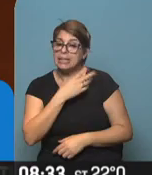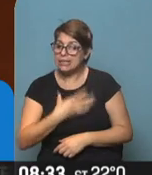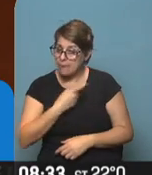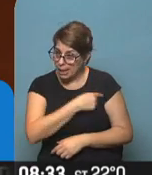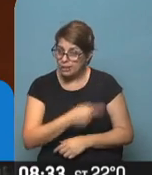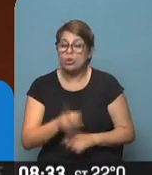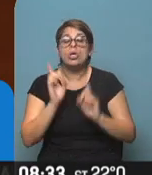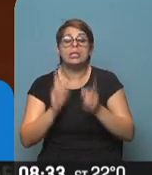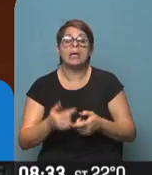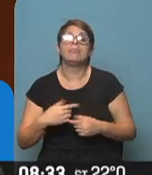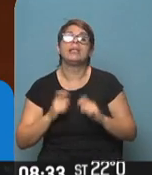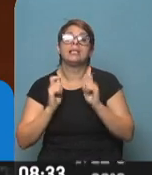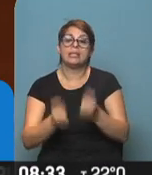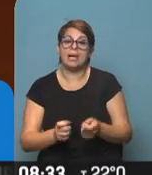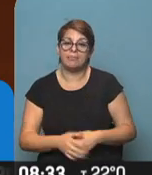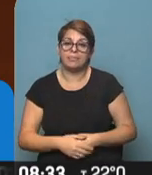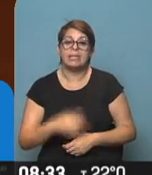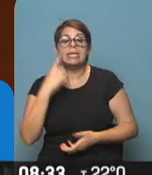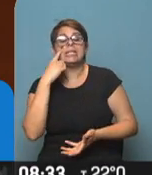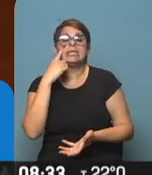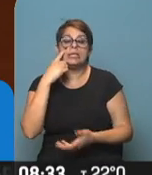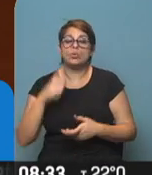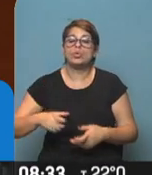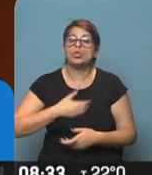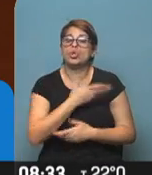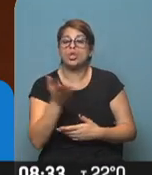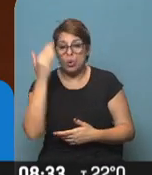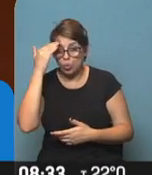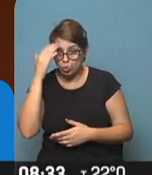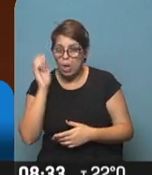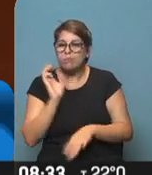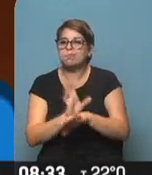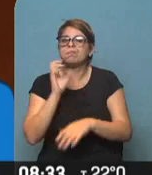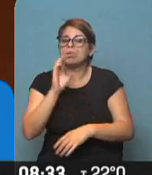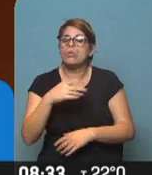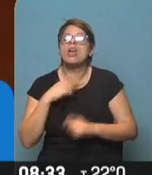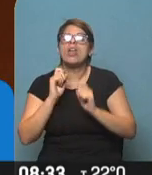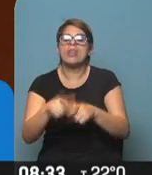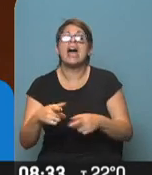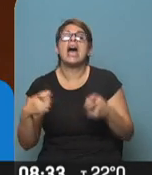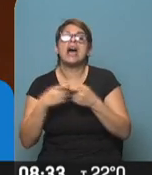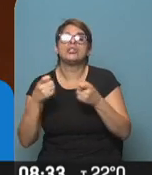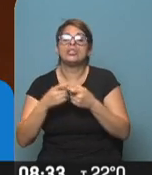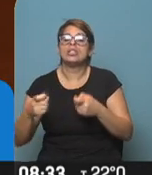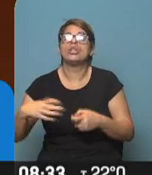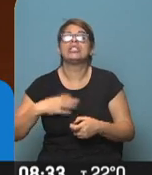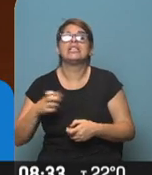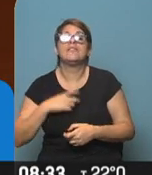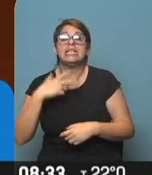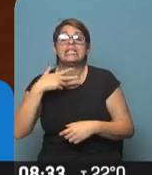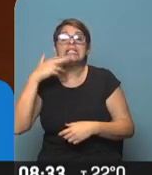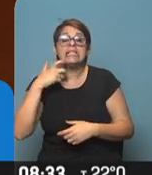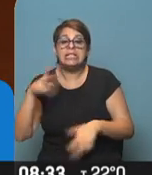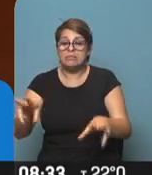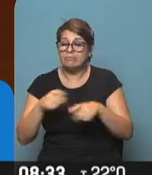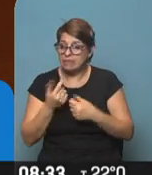como poner las instituciones sociales y culturales que son los clubes asociaciones civiles sin fines de lucro no tienen